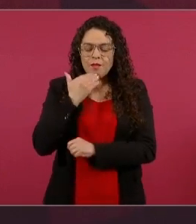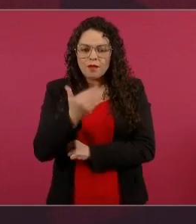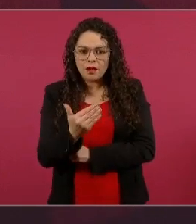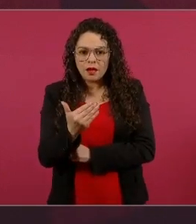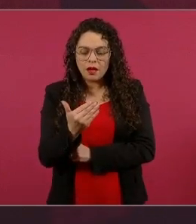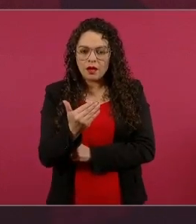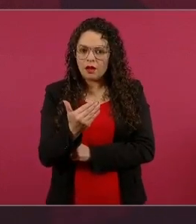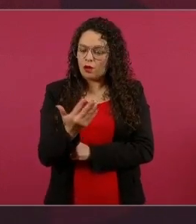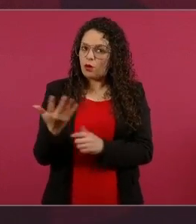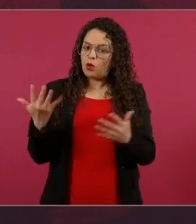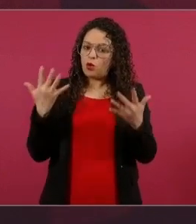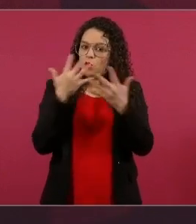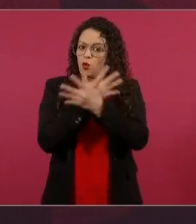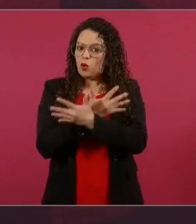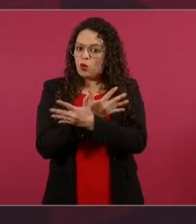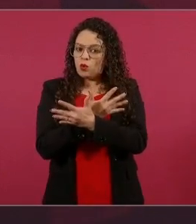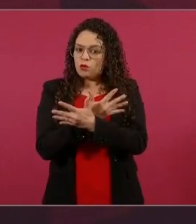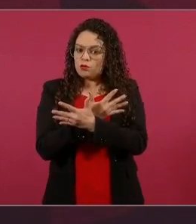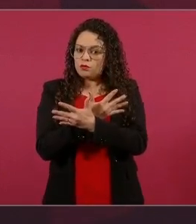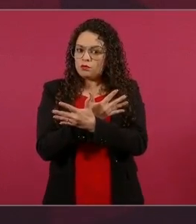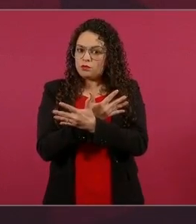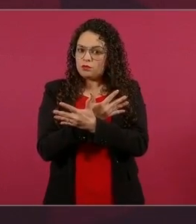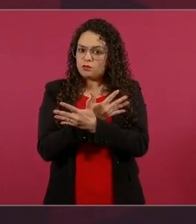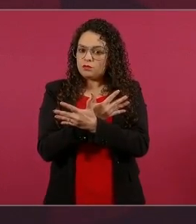eh se envían